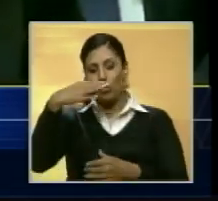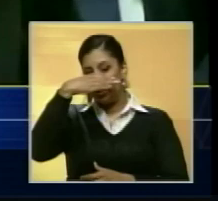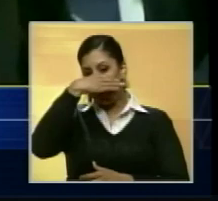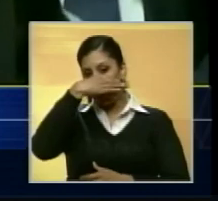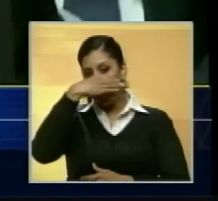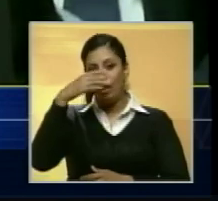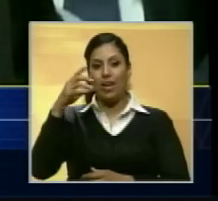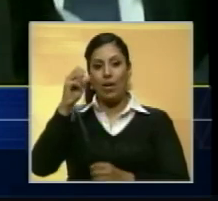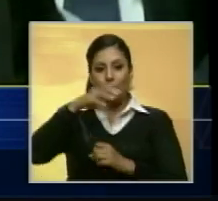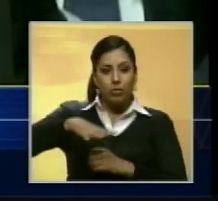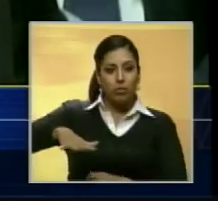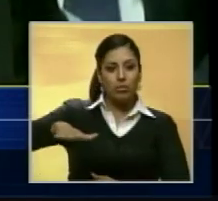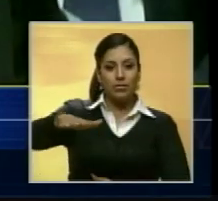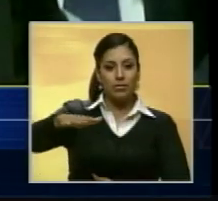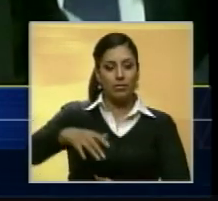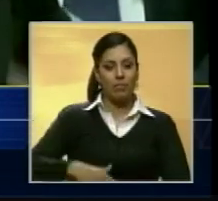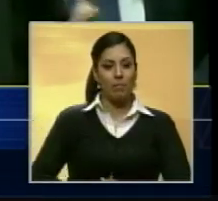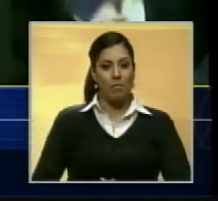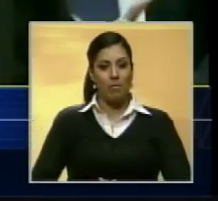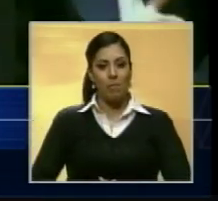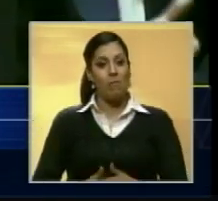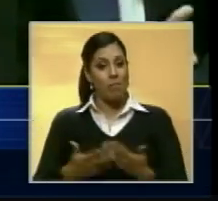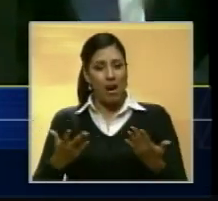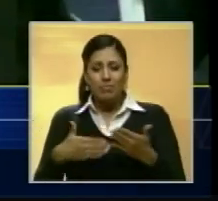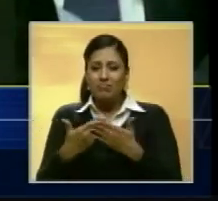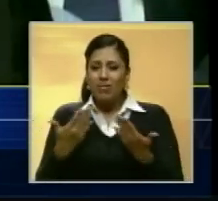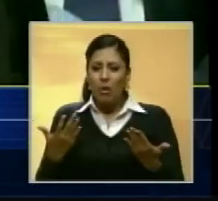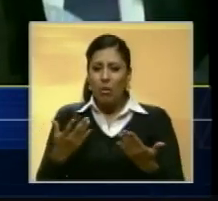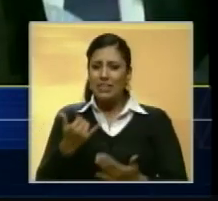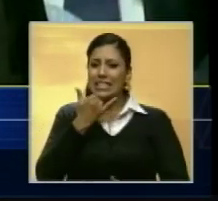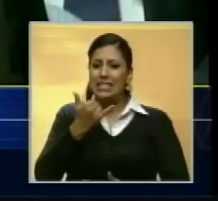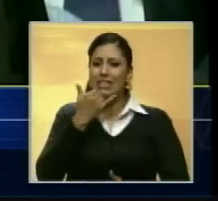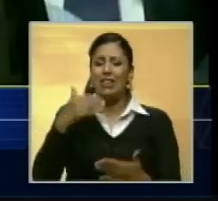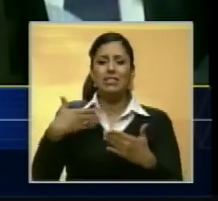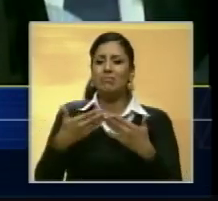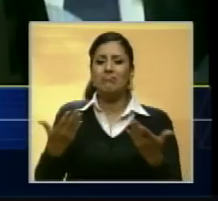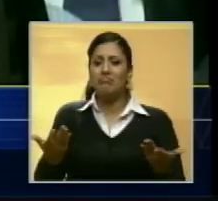terroristas en el campo. ¿Hasta cuándo los errores?